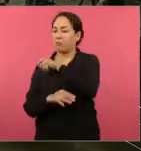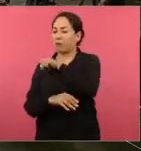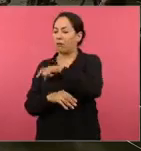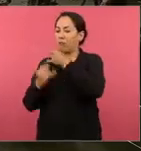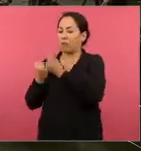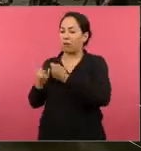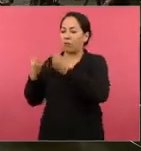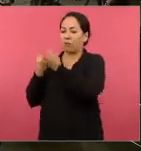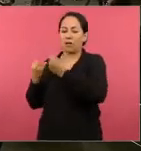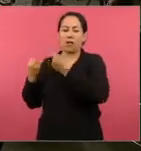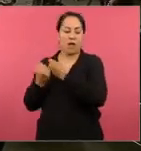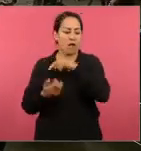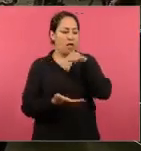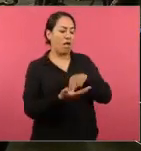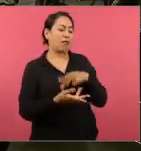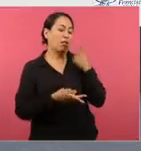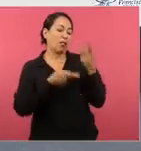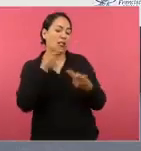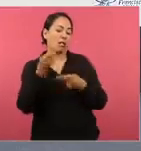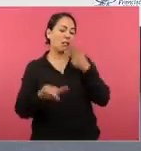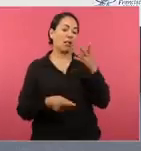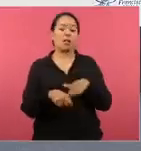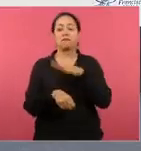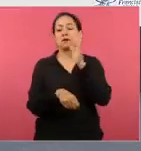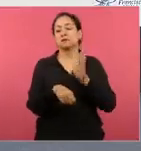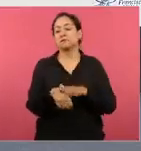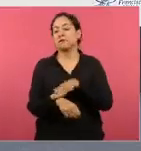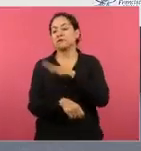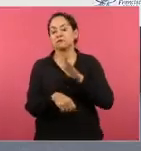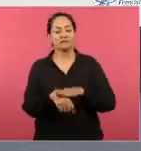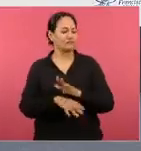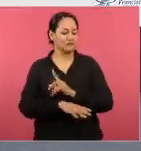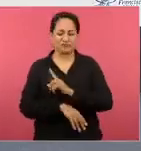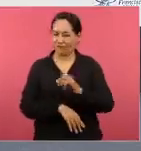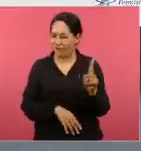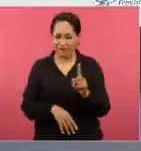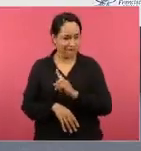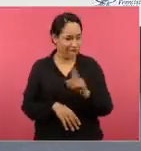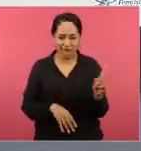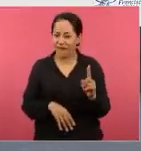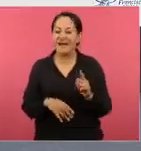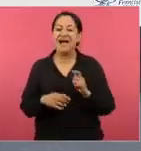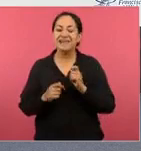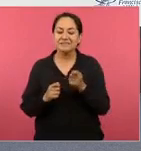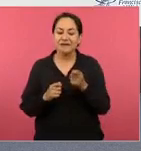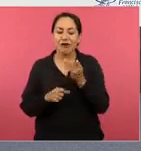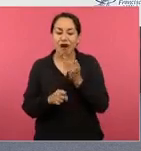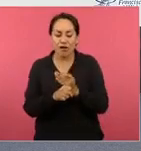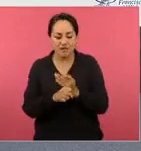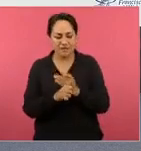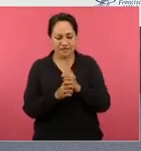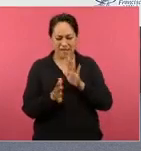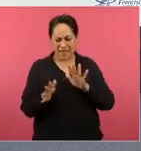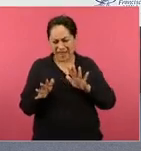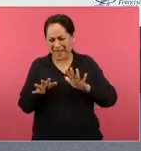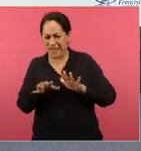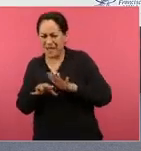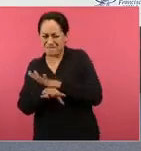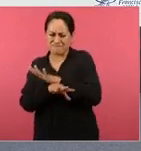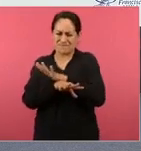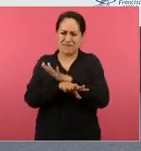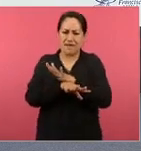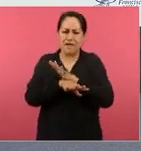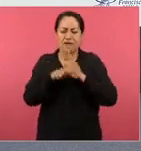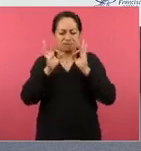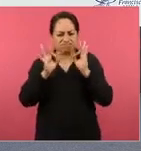dar clases y luego entregar una boleta y entregar calificaciones. Es un asunto en serio de transformación y esto no se pelea